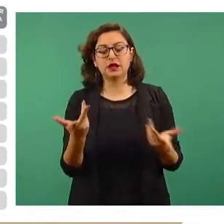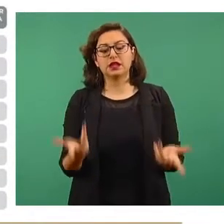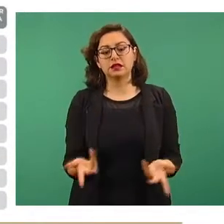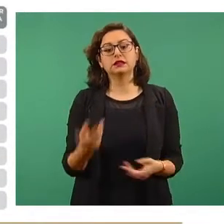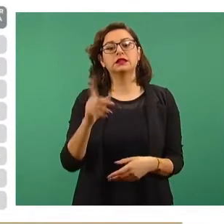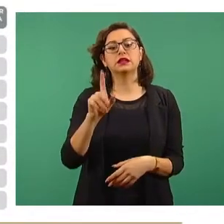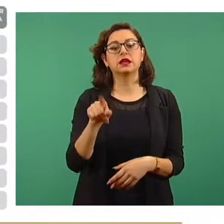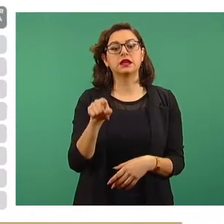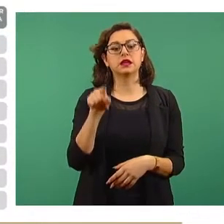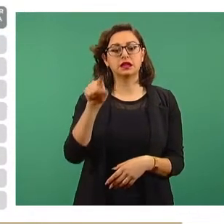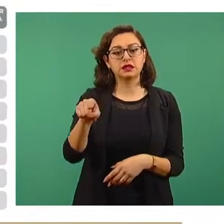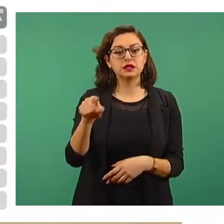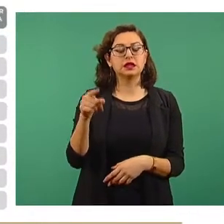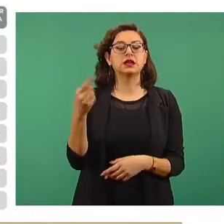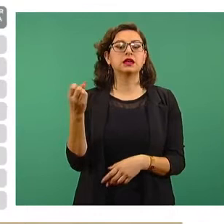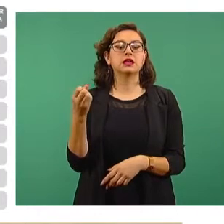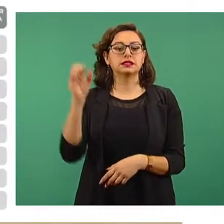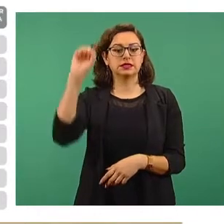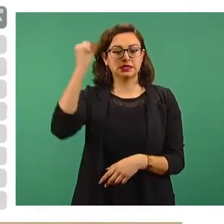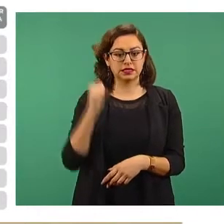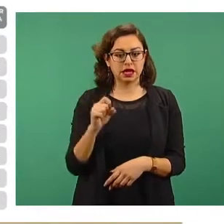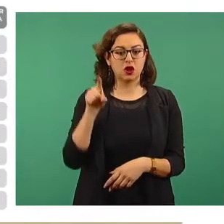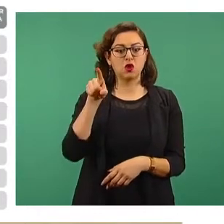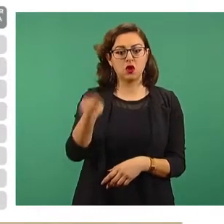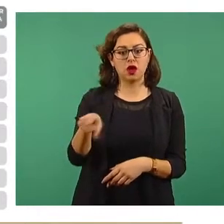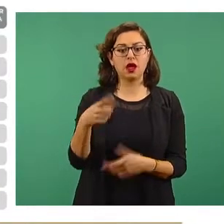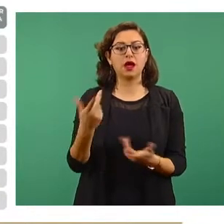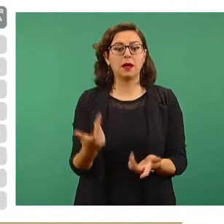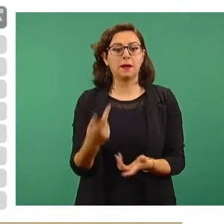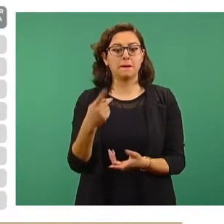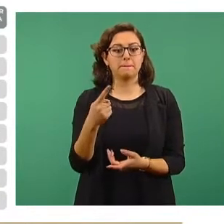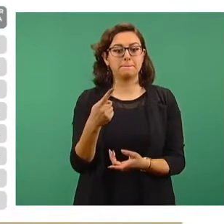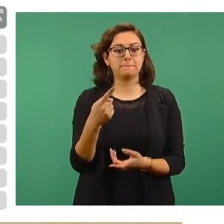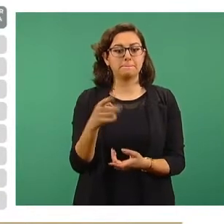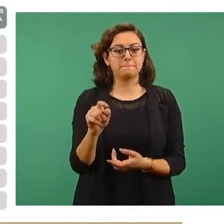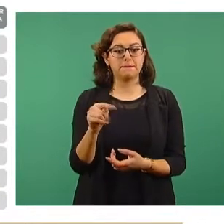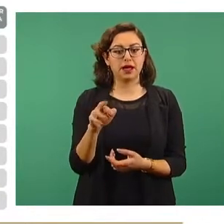litro registrado en Mazatlán, Sinaloa, de Red Petrol, con un